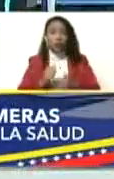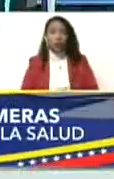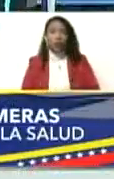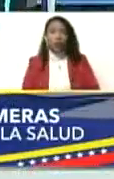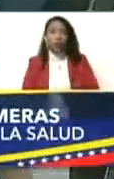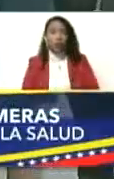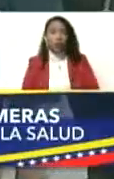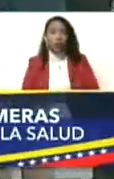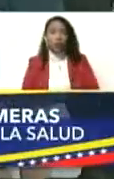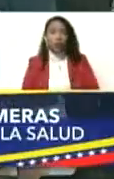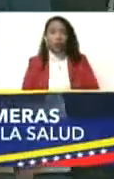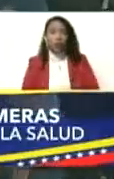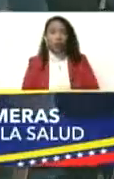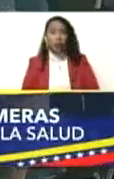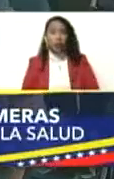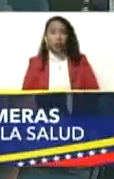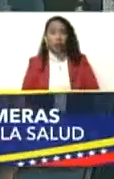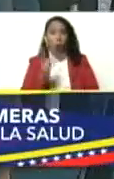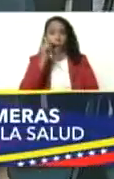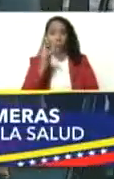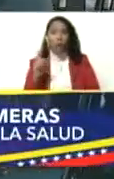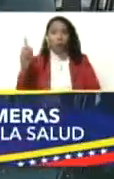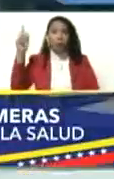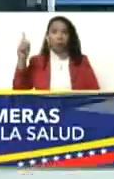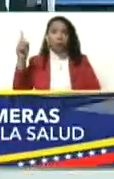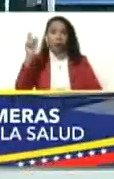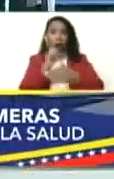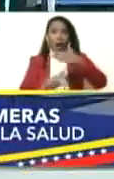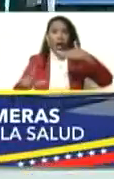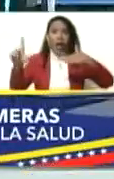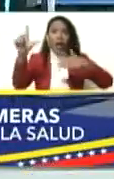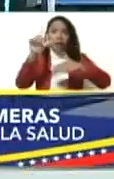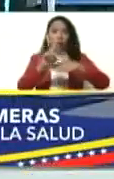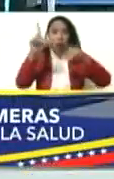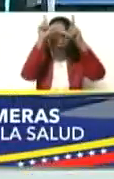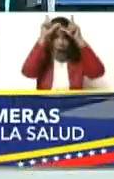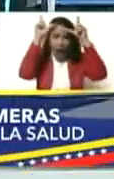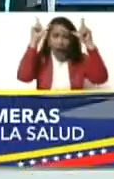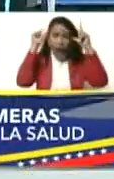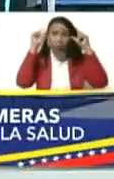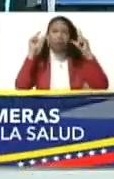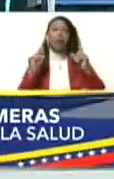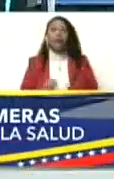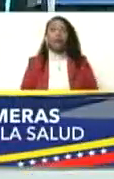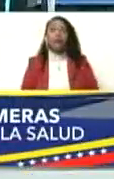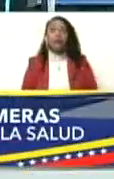en Venezuela. Enrique Contreras Sarmiento, licenciado en enfermería.